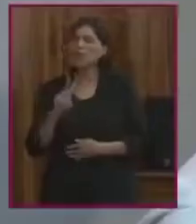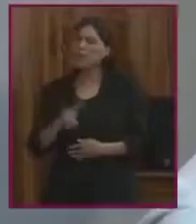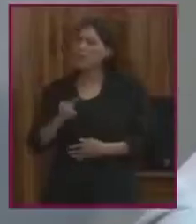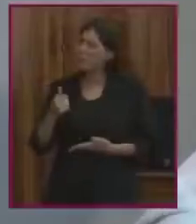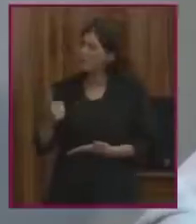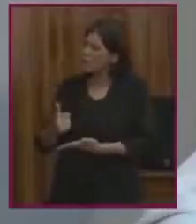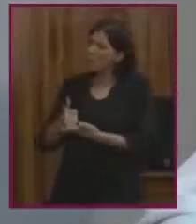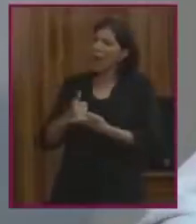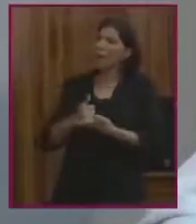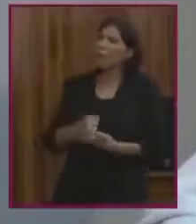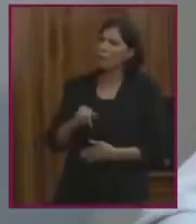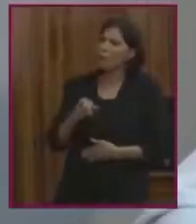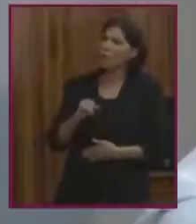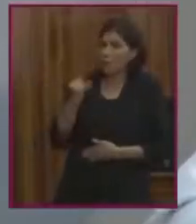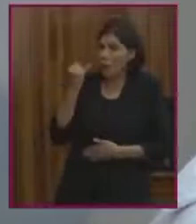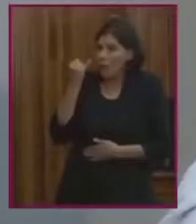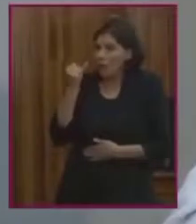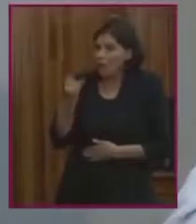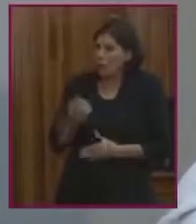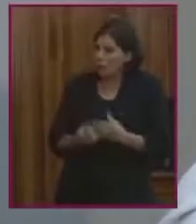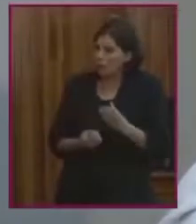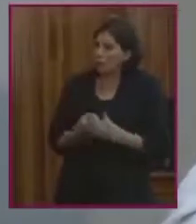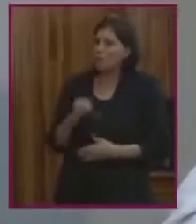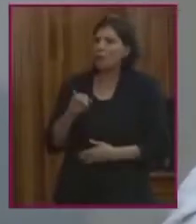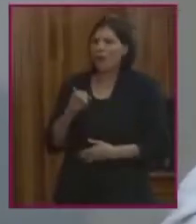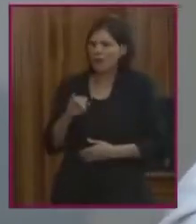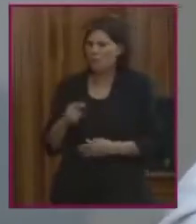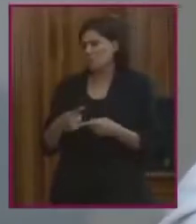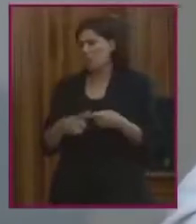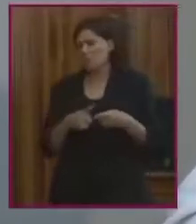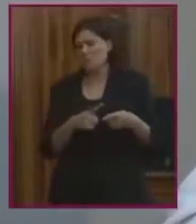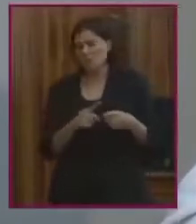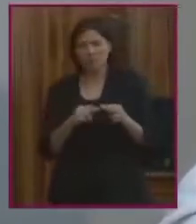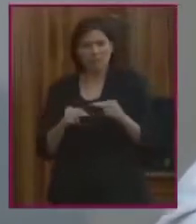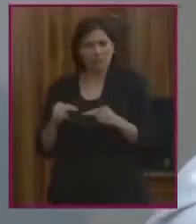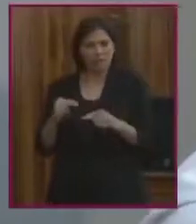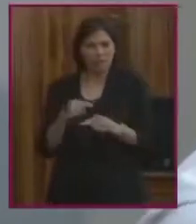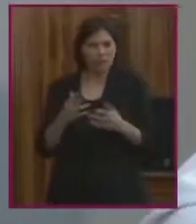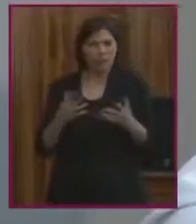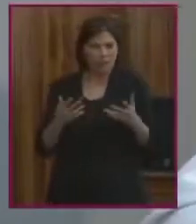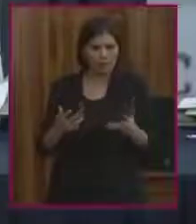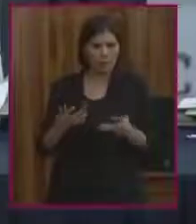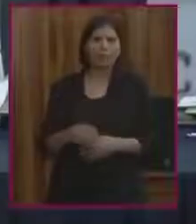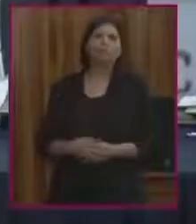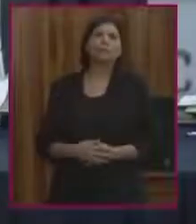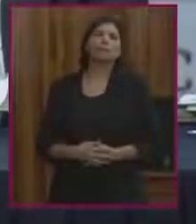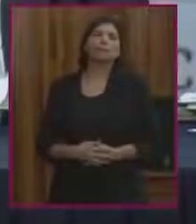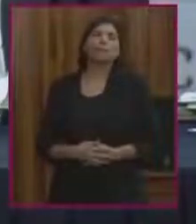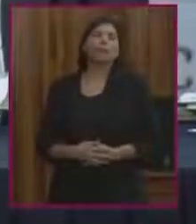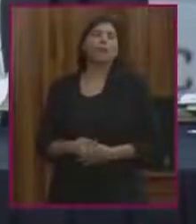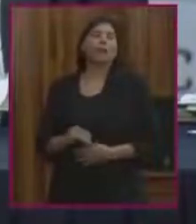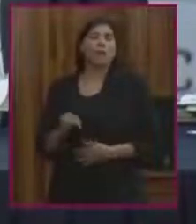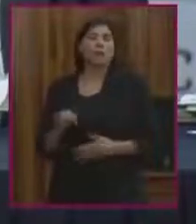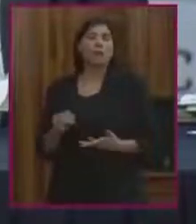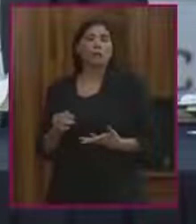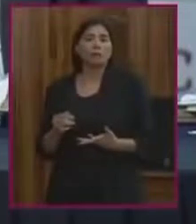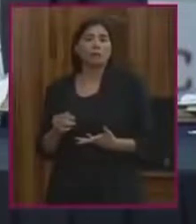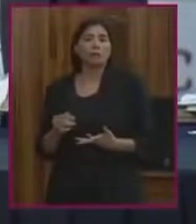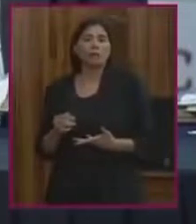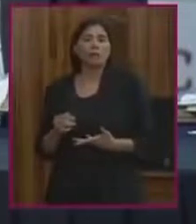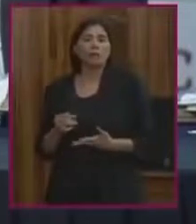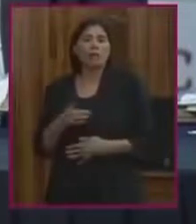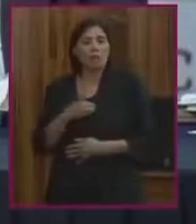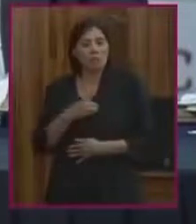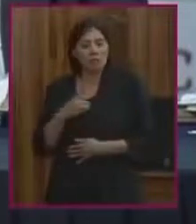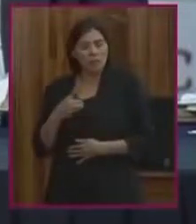ser innovador para ciertos niveles, porque también no nos podemos casar con el uso de las TICs. Entonces sí habría que ver, definir en